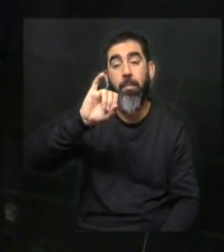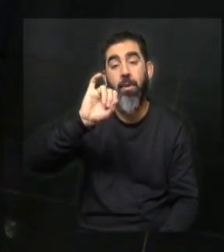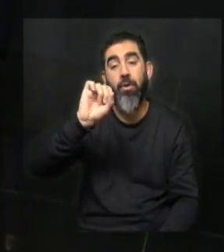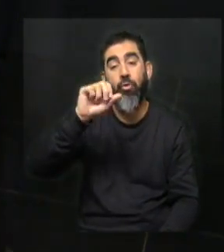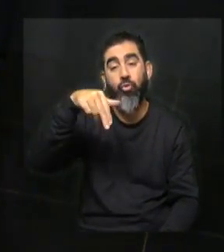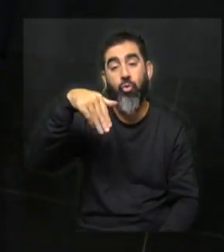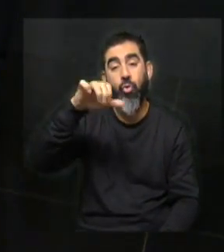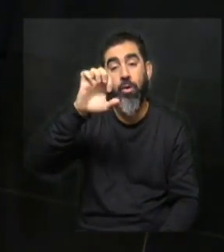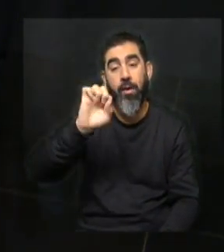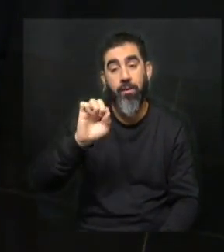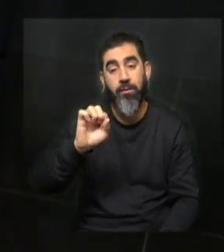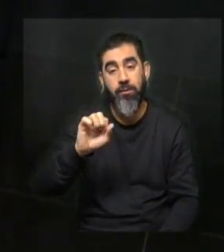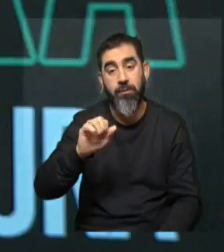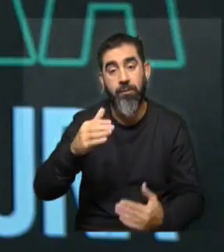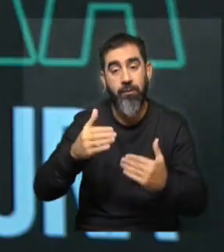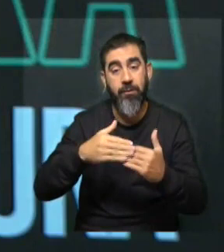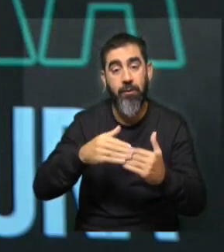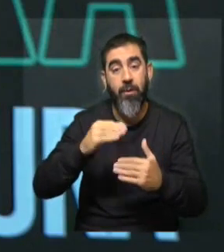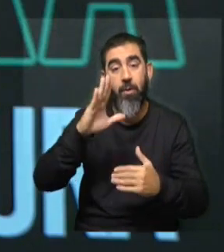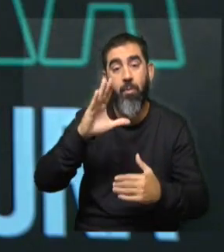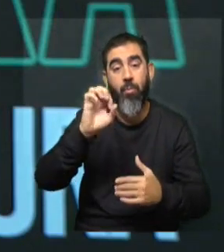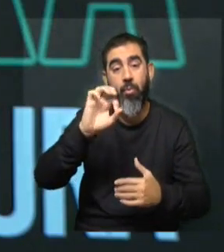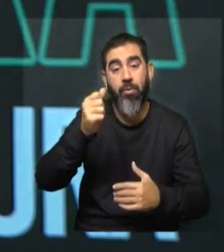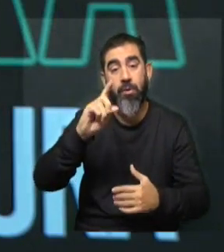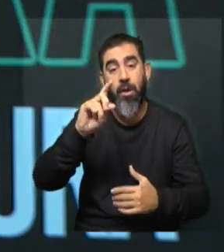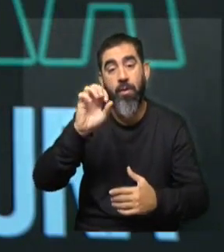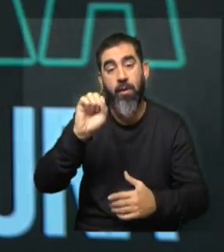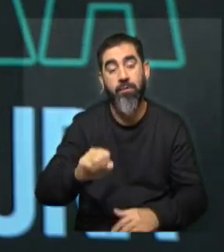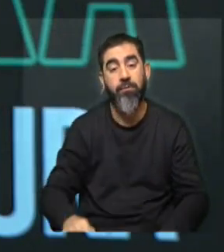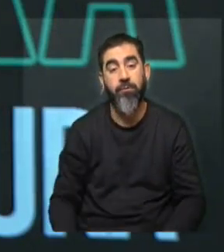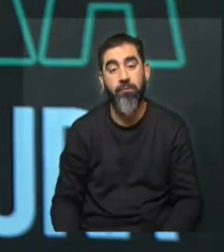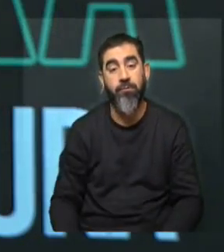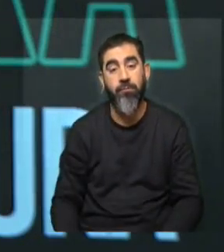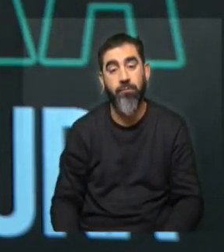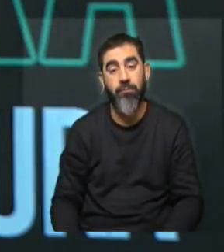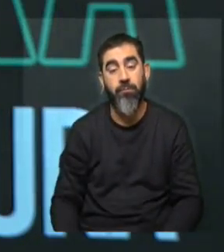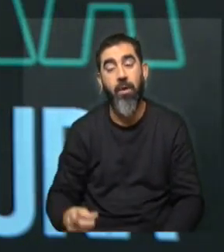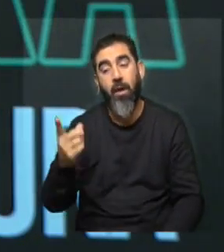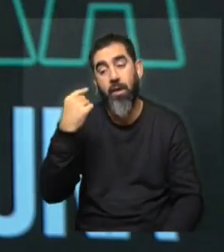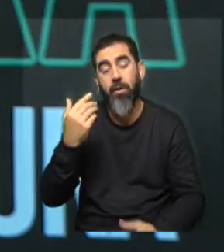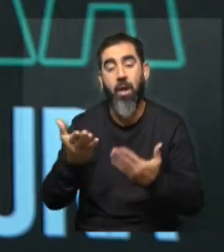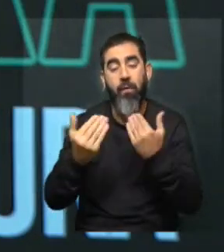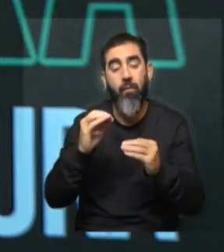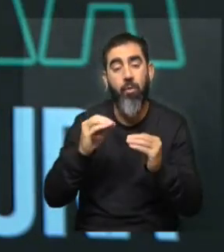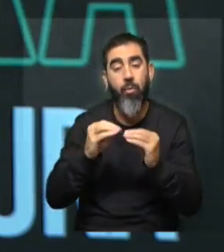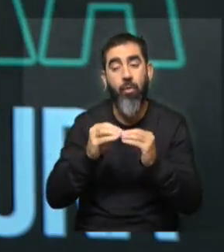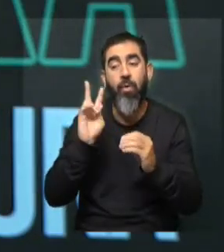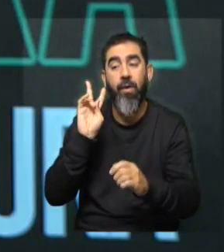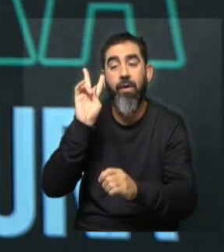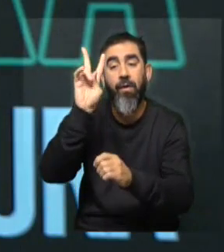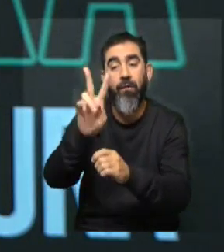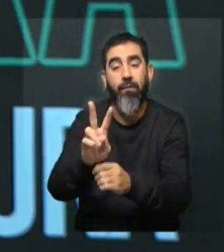puede haber digo ahí cerca de posadas no misiones Así es impresionante Ayer hablamos con algún compañero de trabajo que estuvo visitando